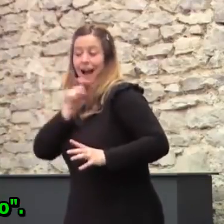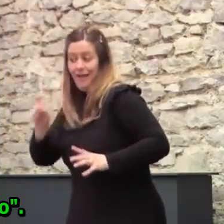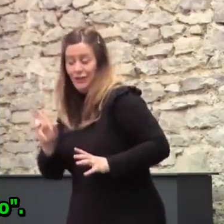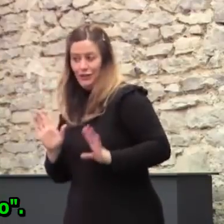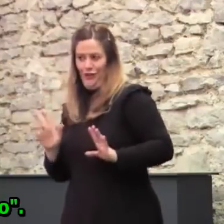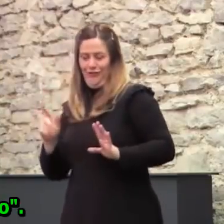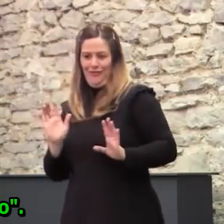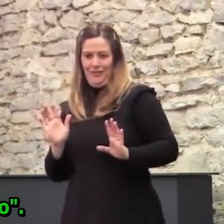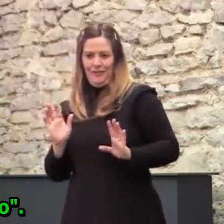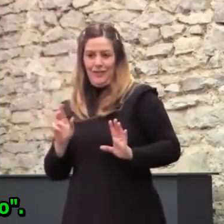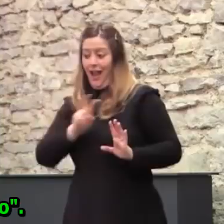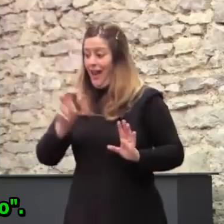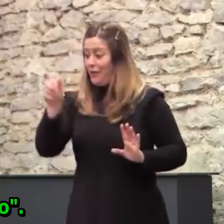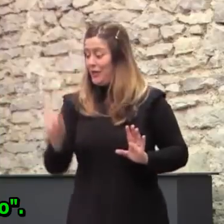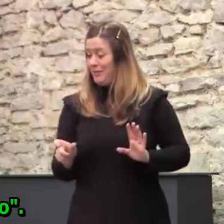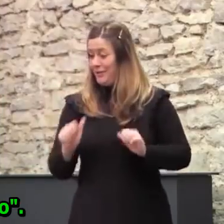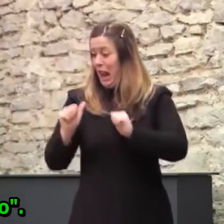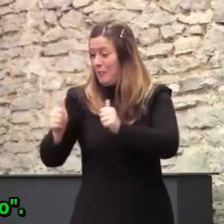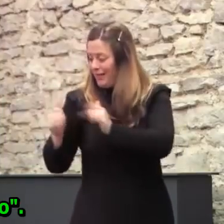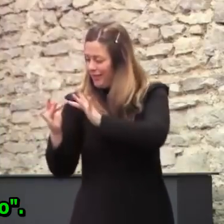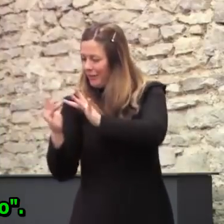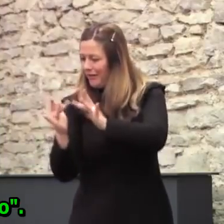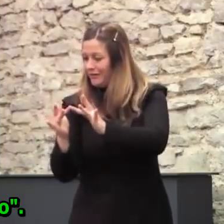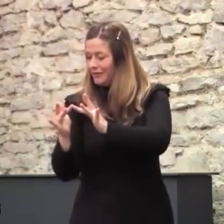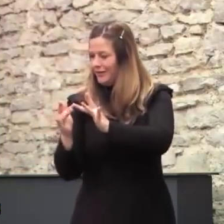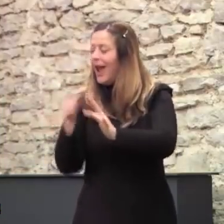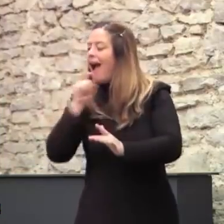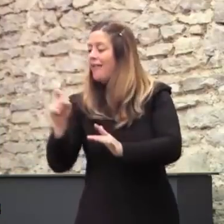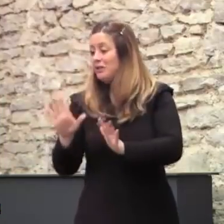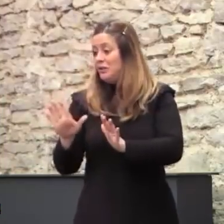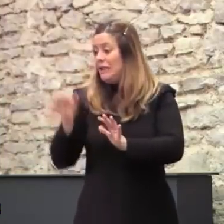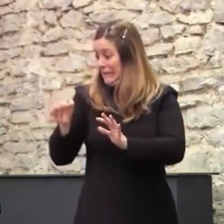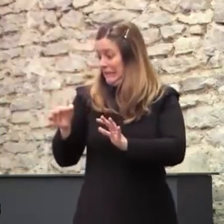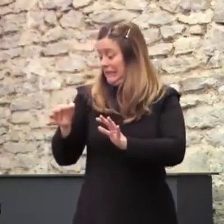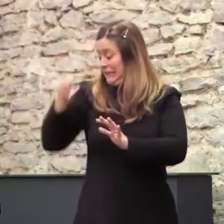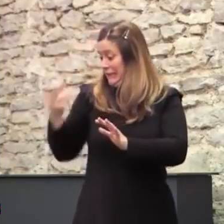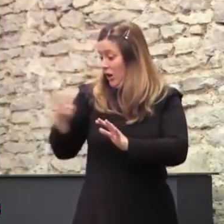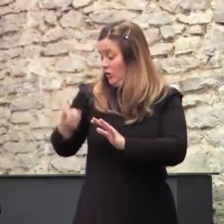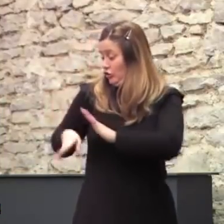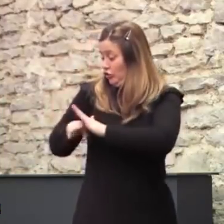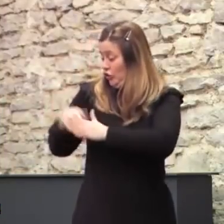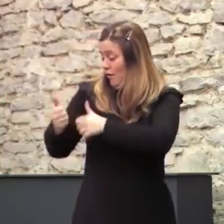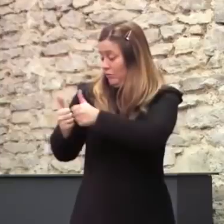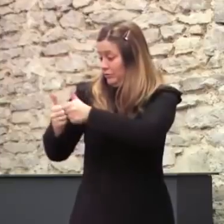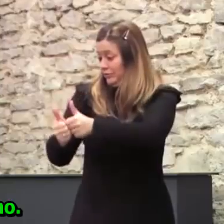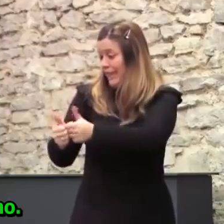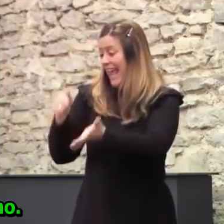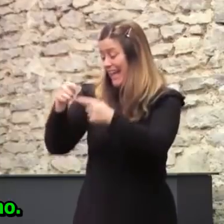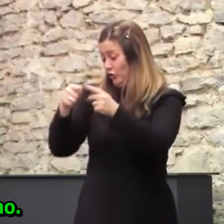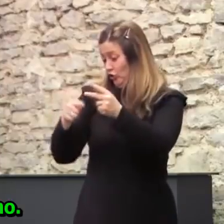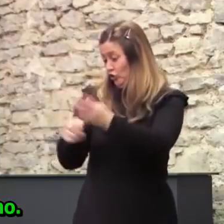Nadie le dice a la otra persona, oye, si sigues conmigo te va a pasar esto, ¿no? Es decir, nosotras nos enamoramos de las personas y...